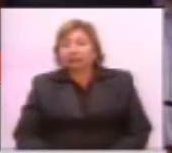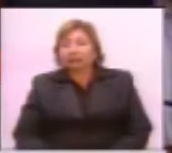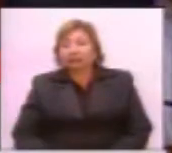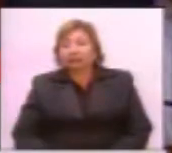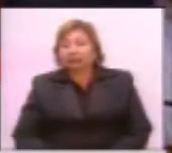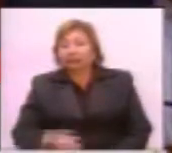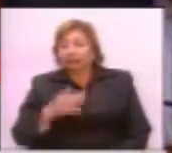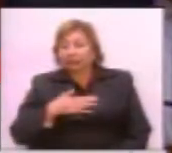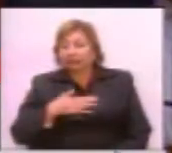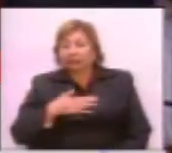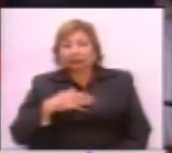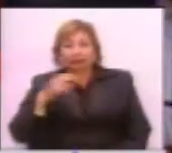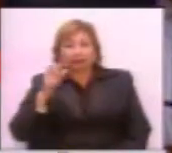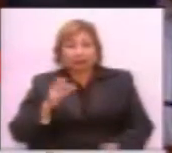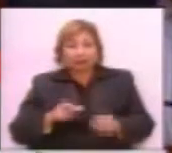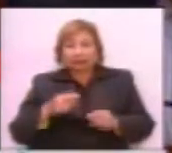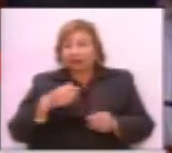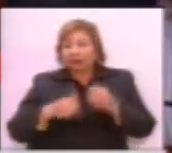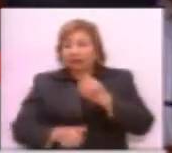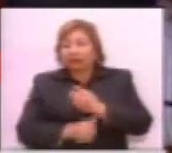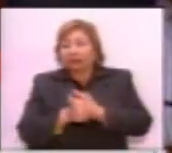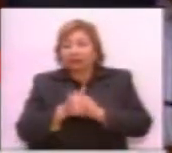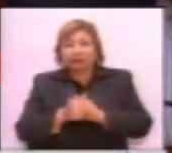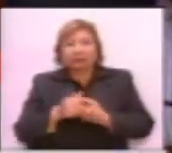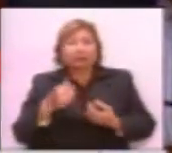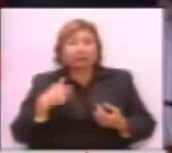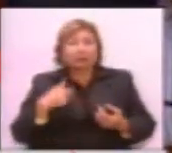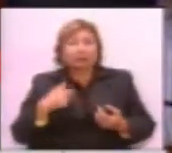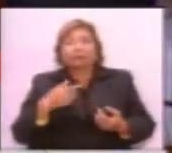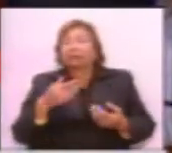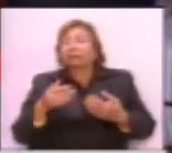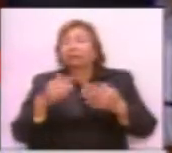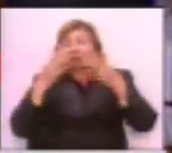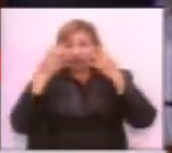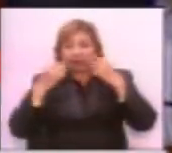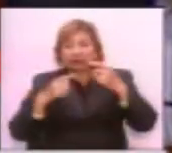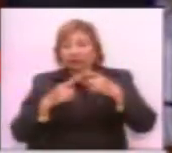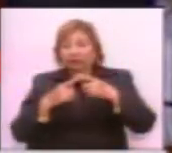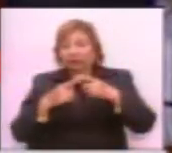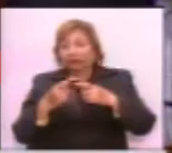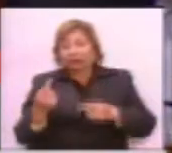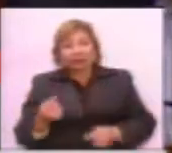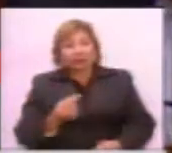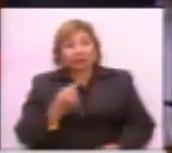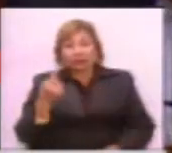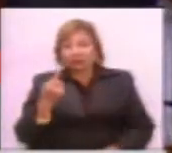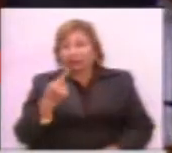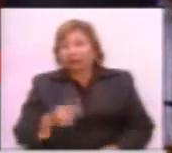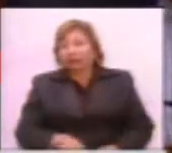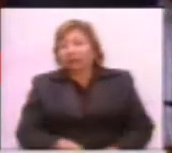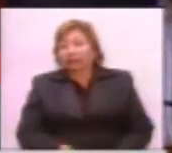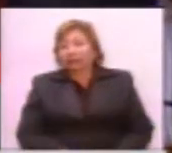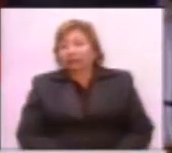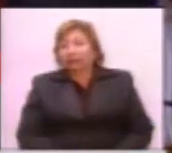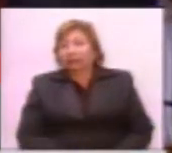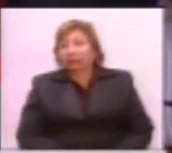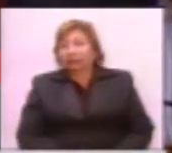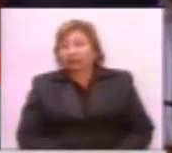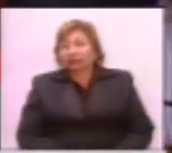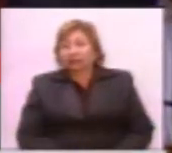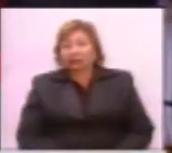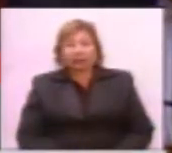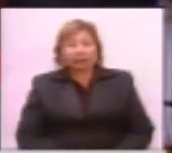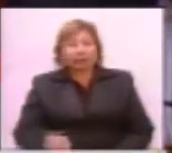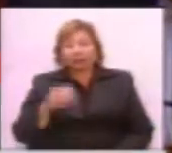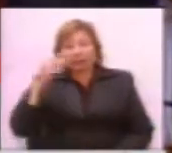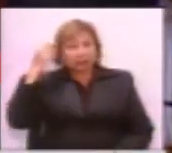partido, hemos sido víctimas del terrorismo, no solamente desde el punto de vista